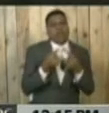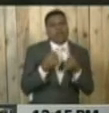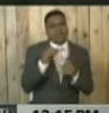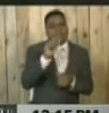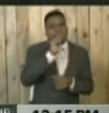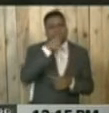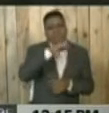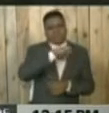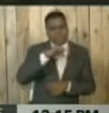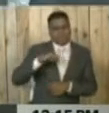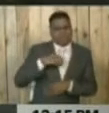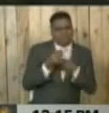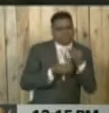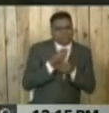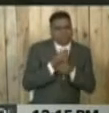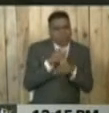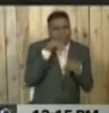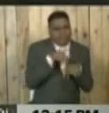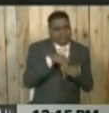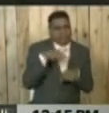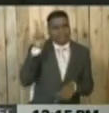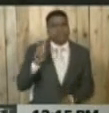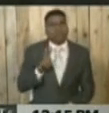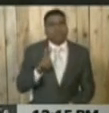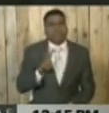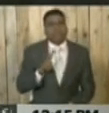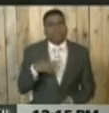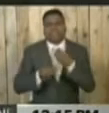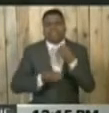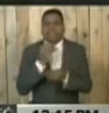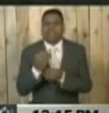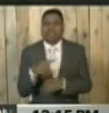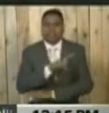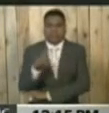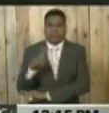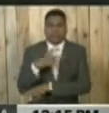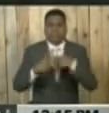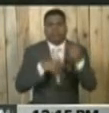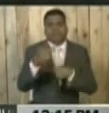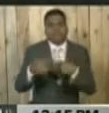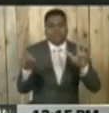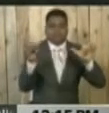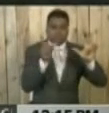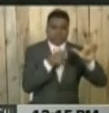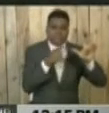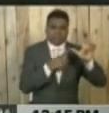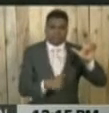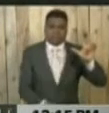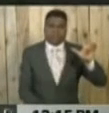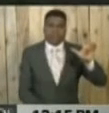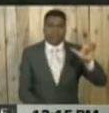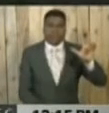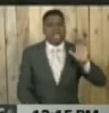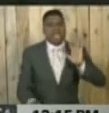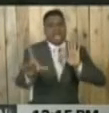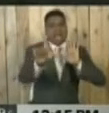algunos sectores que hacen vida en el país, y se hizo sin el debido procedimiento. Esta ley se terminó